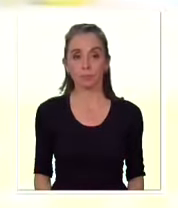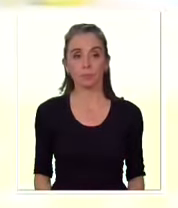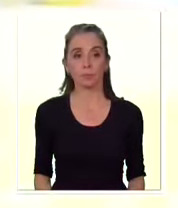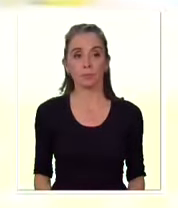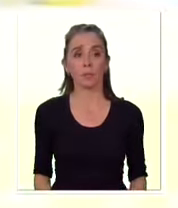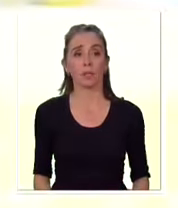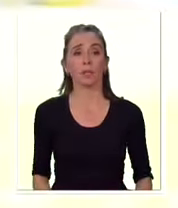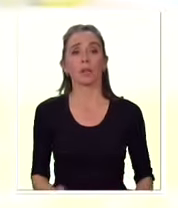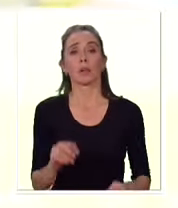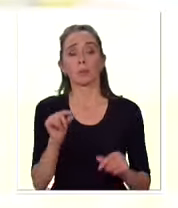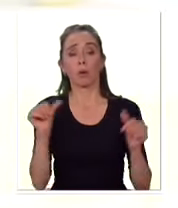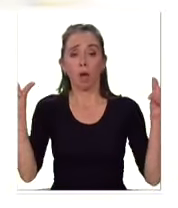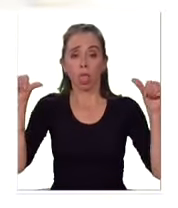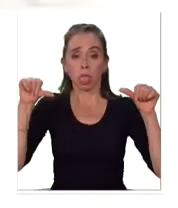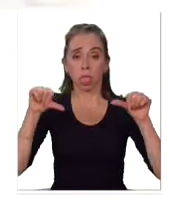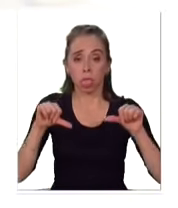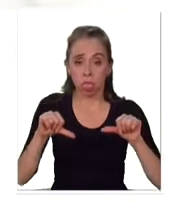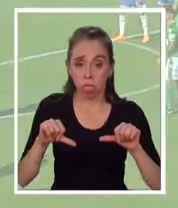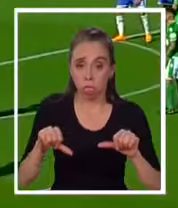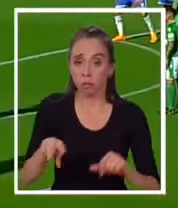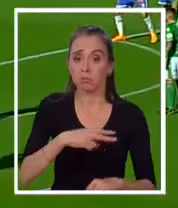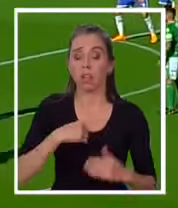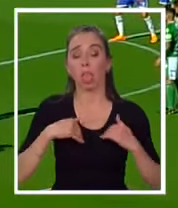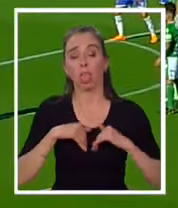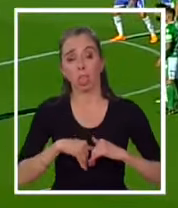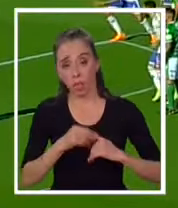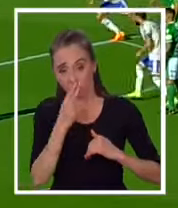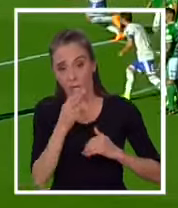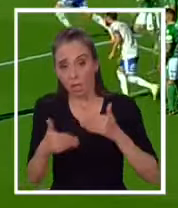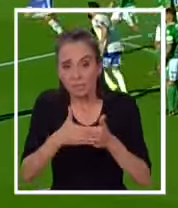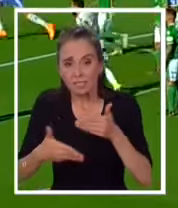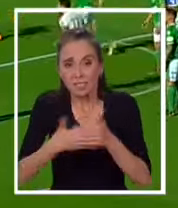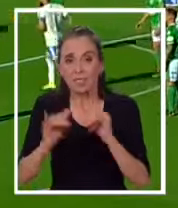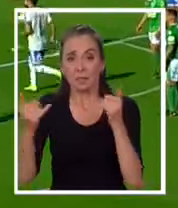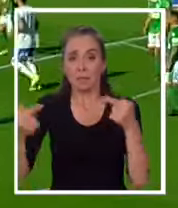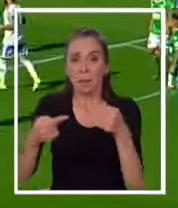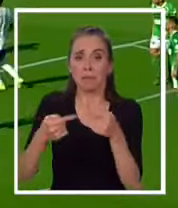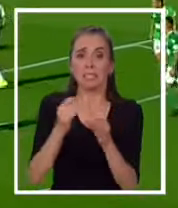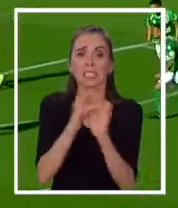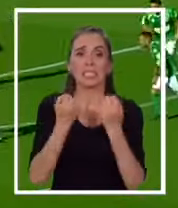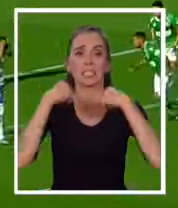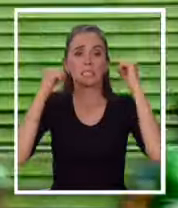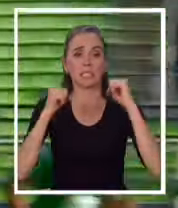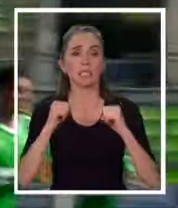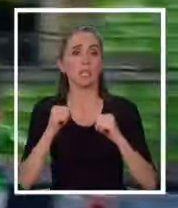Ya vamos decayendo un poco, vamos notando sin duda que se nos vienen los partidos encima y no ganamos.